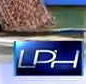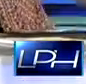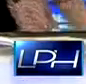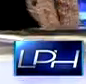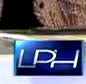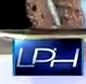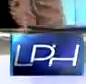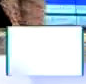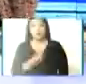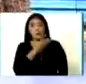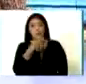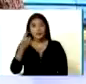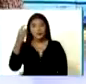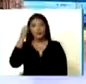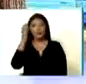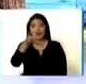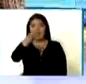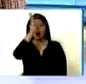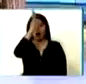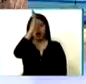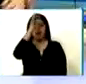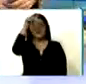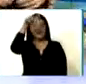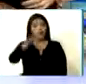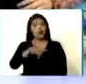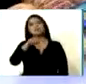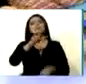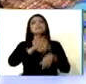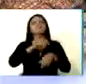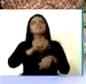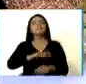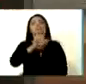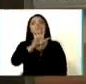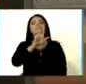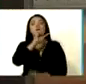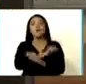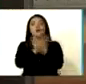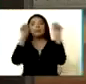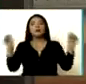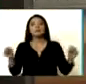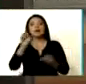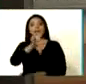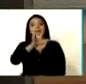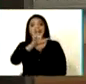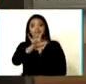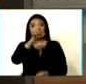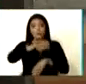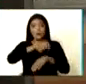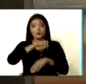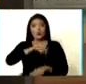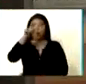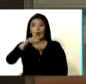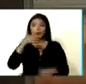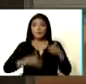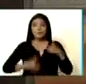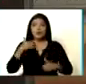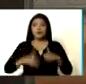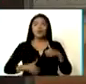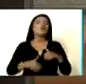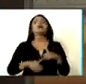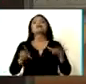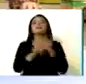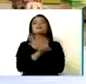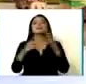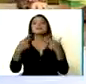Muy buenos días, canta el gallo acá en Venezolana de Televisión a esta hora, 5 de la mañana con 35 minutos, hoy miércoles 16 de noviembre del